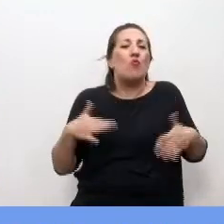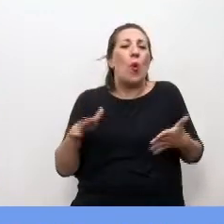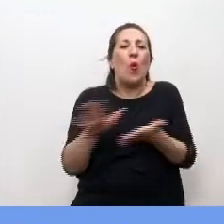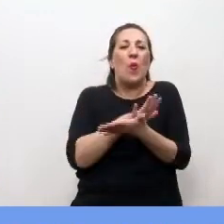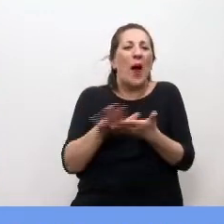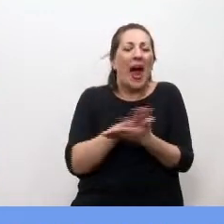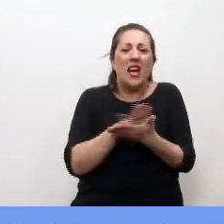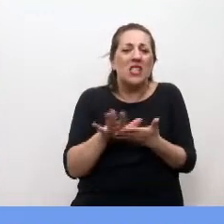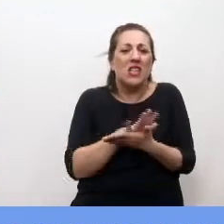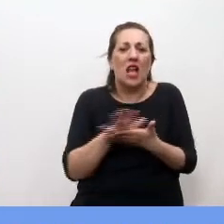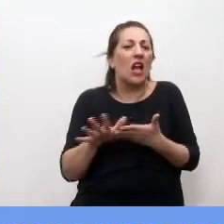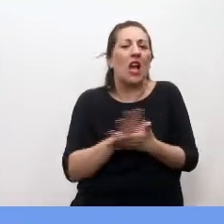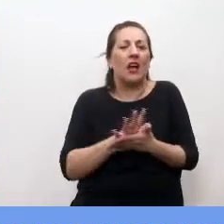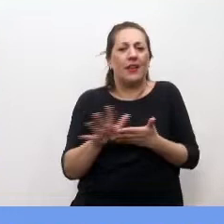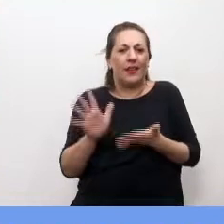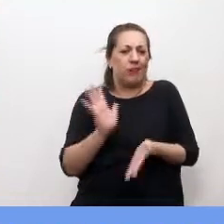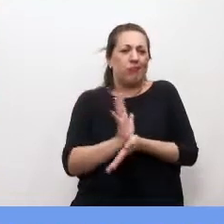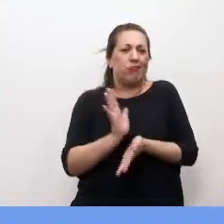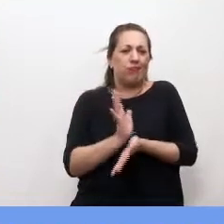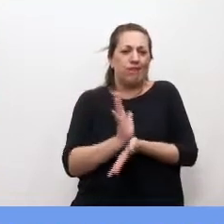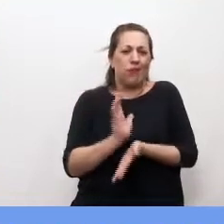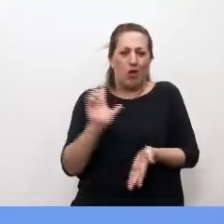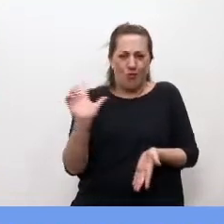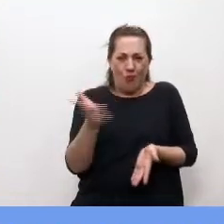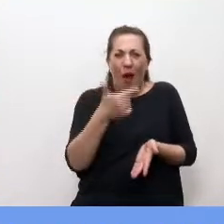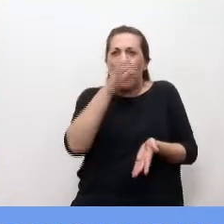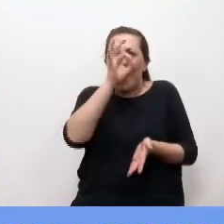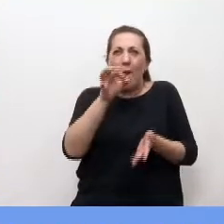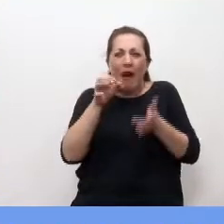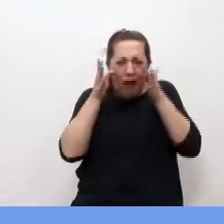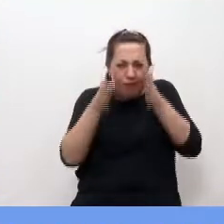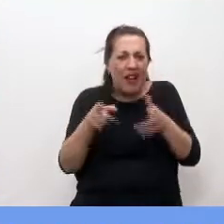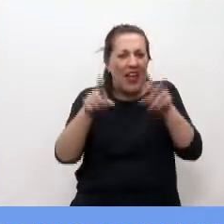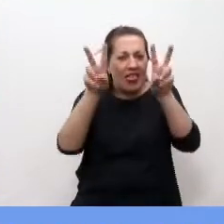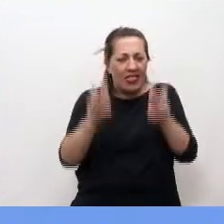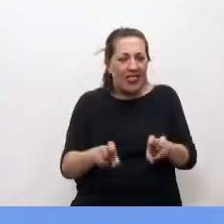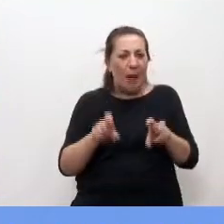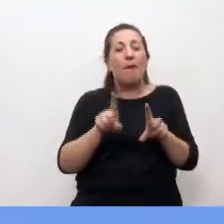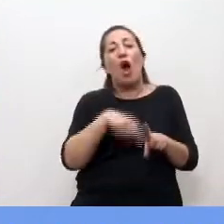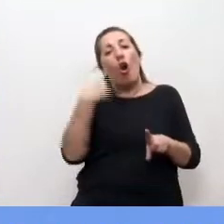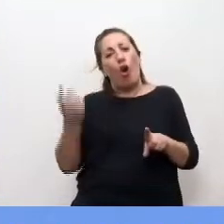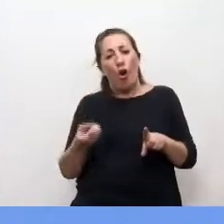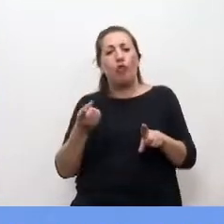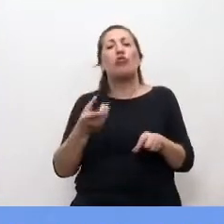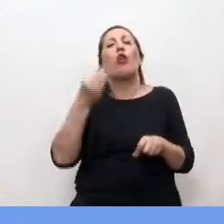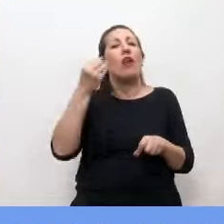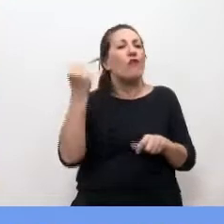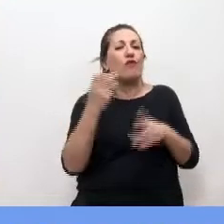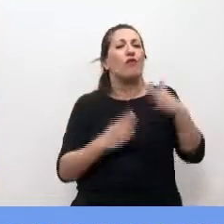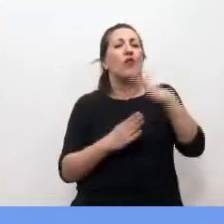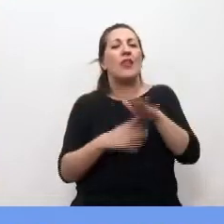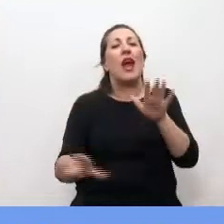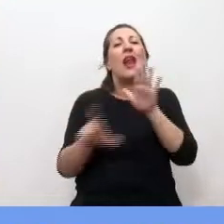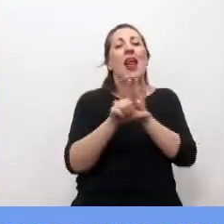resultaba increíble que nunca se hubiesen abordado otro paso fundamental fue finalmente la ley de